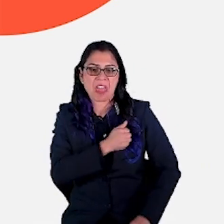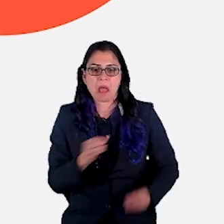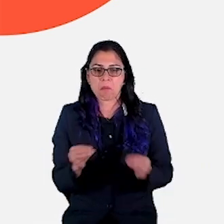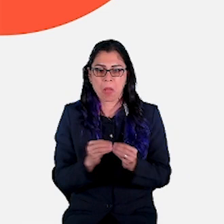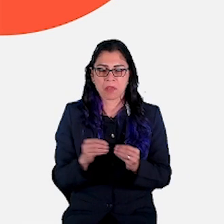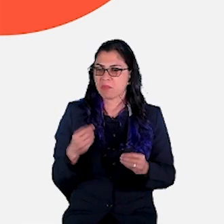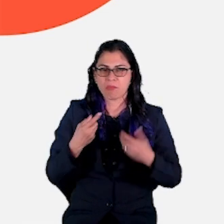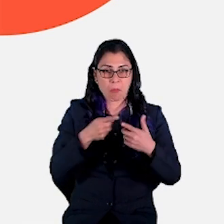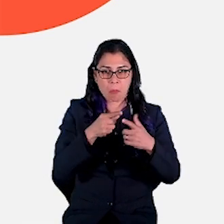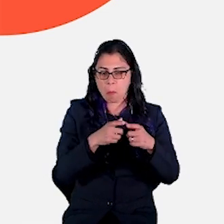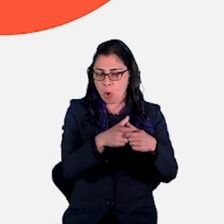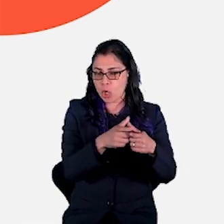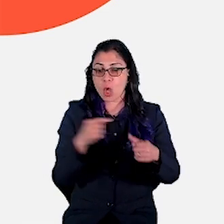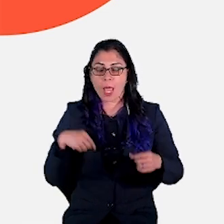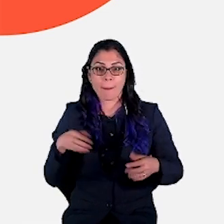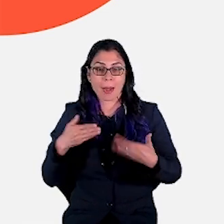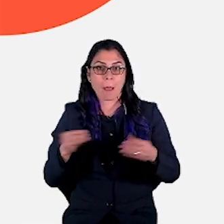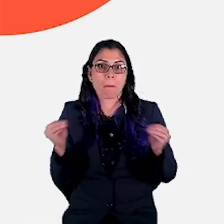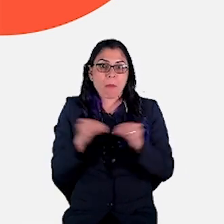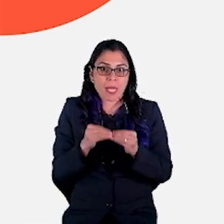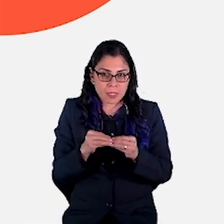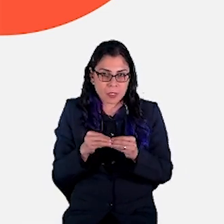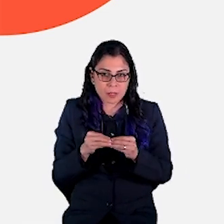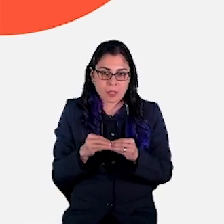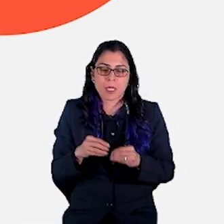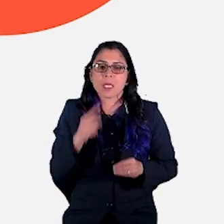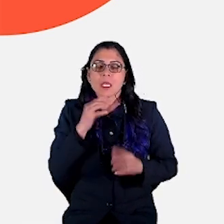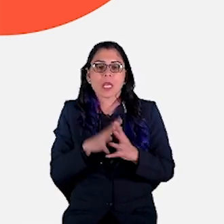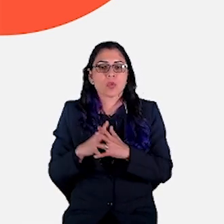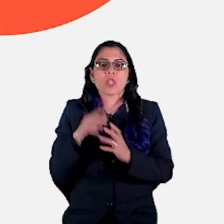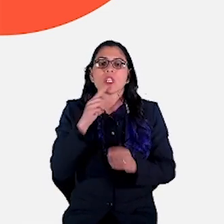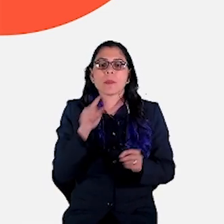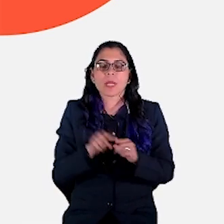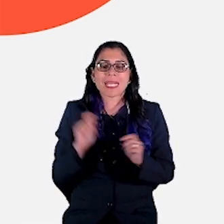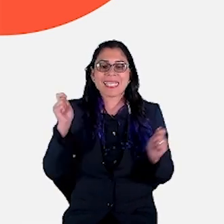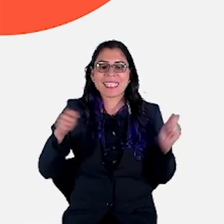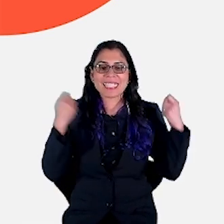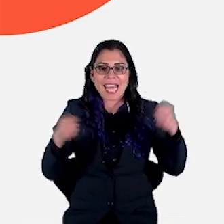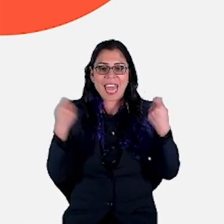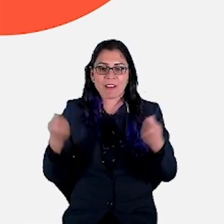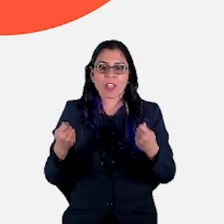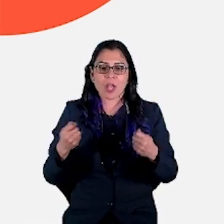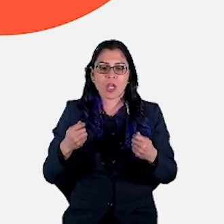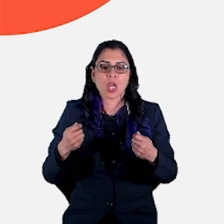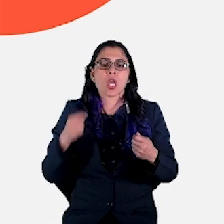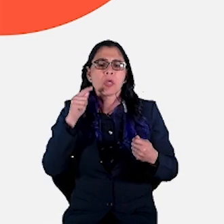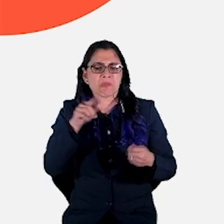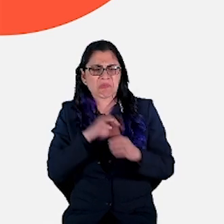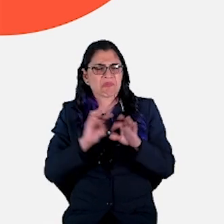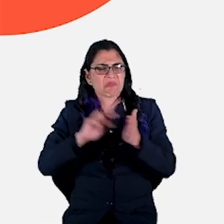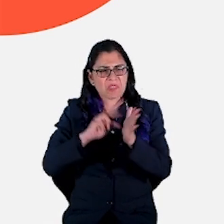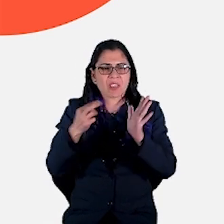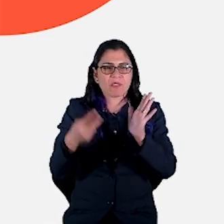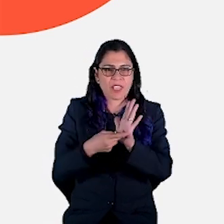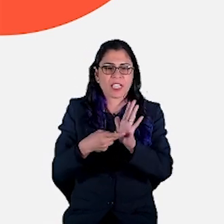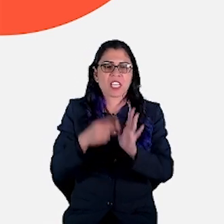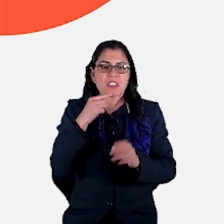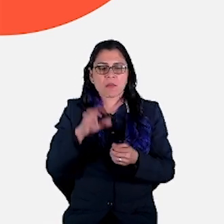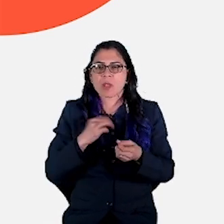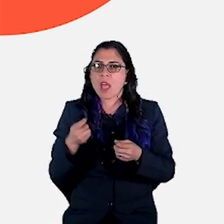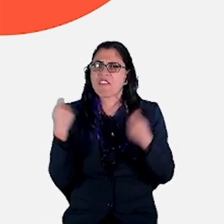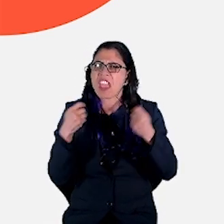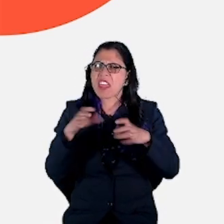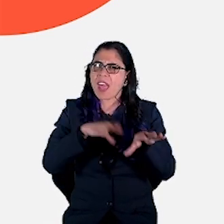Unidos juntos es por eso que nosotros en nuestro plan maestro de turismo celebramos nuestro hop de hop que es el del Gran